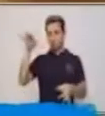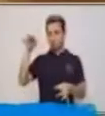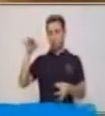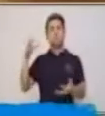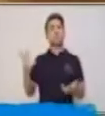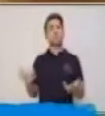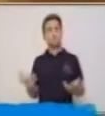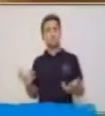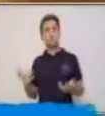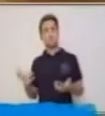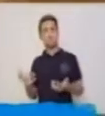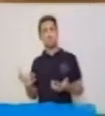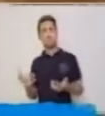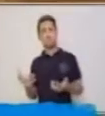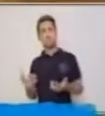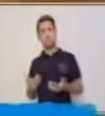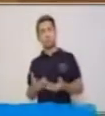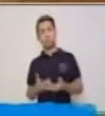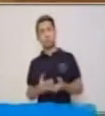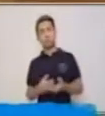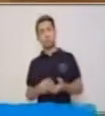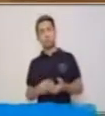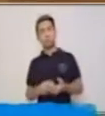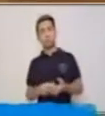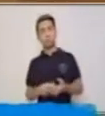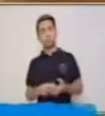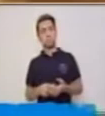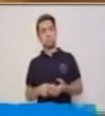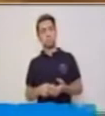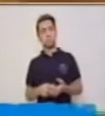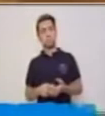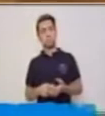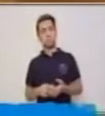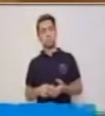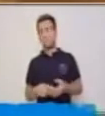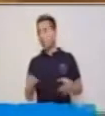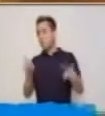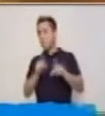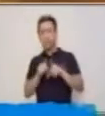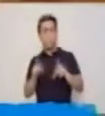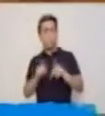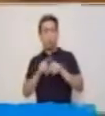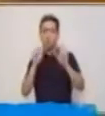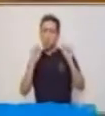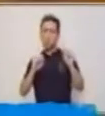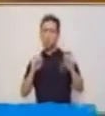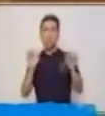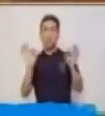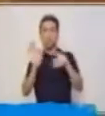tiras de papel nos van a servir de igual manera.